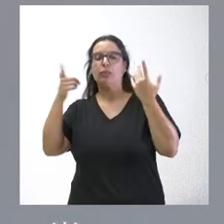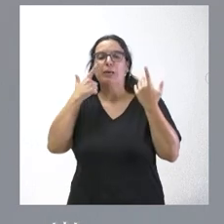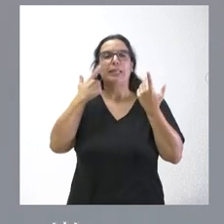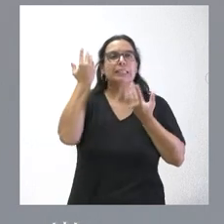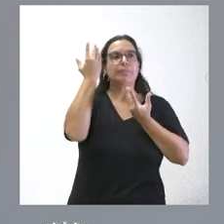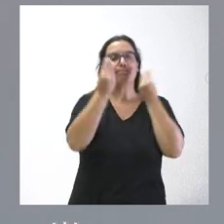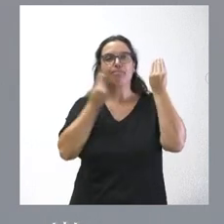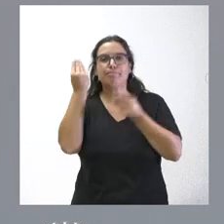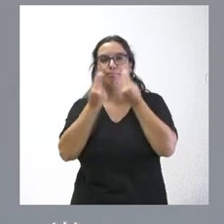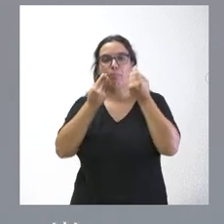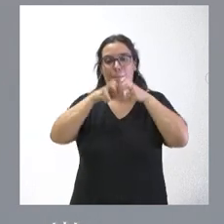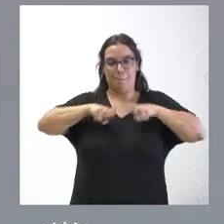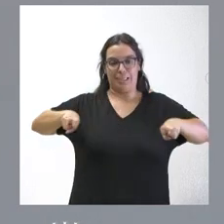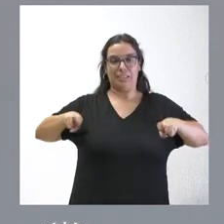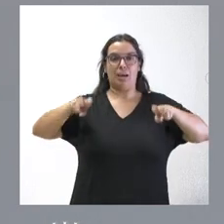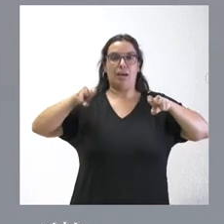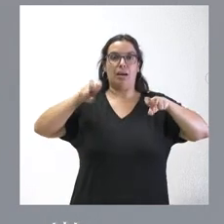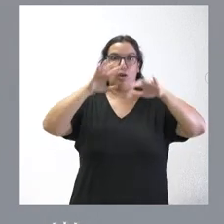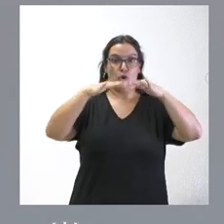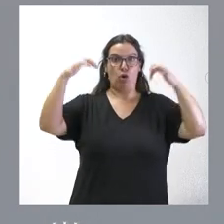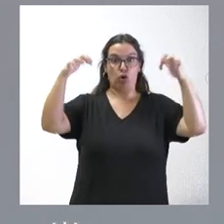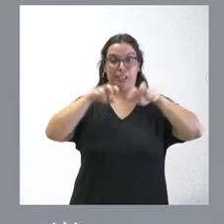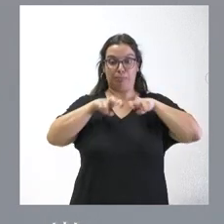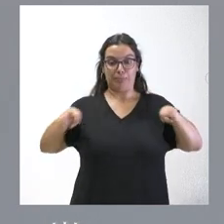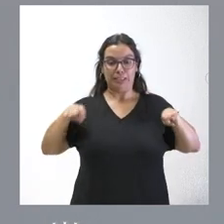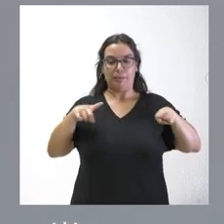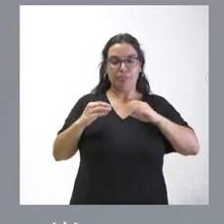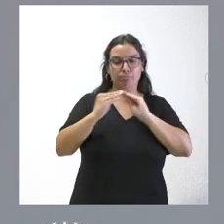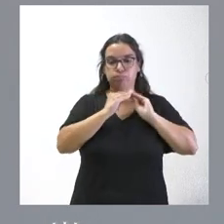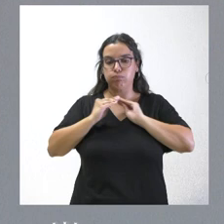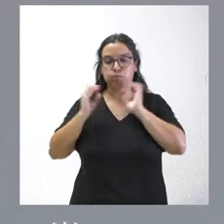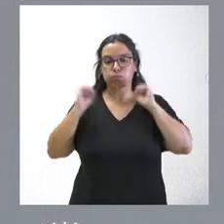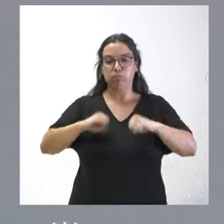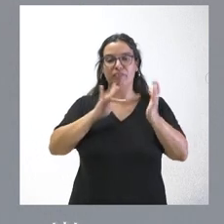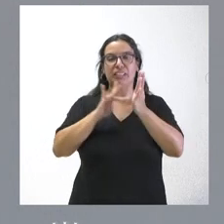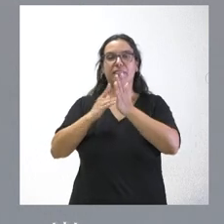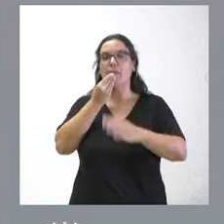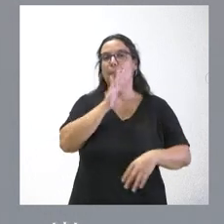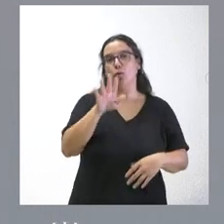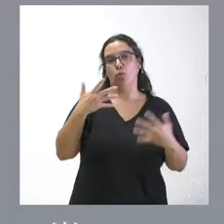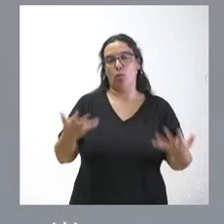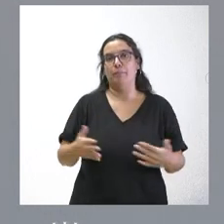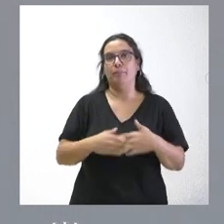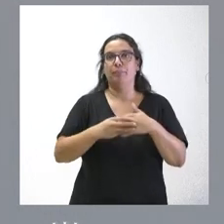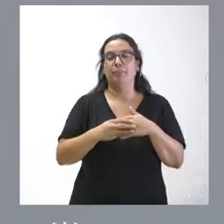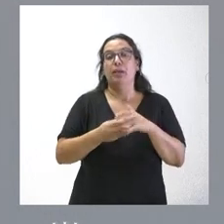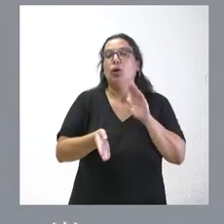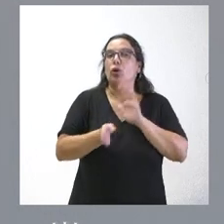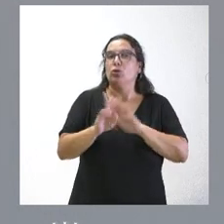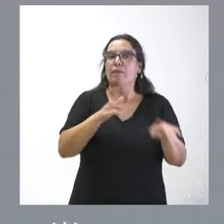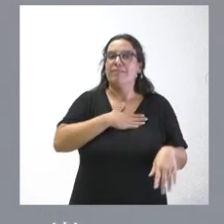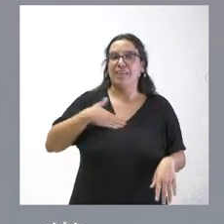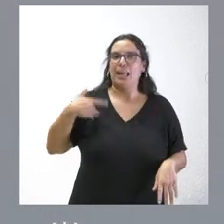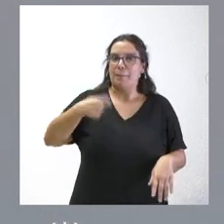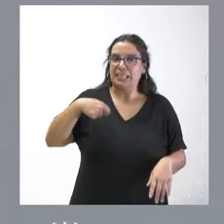de la mesa del parlamento Cuáles son las más adecuadas y por tanto sigue en pie el deseo del